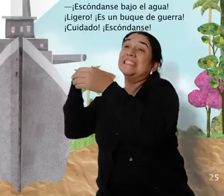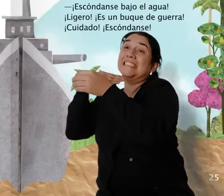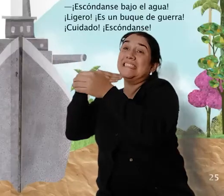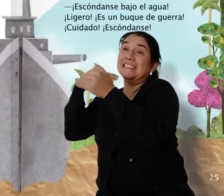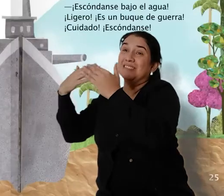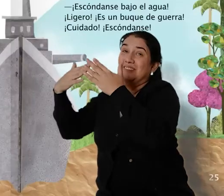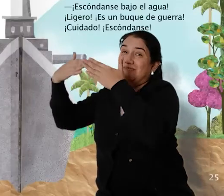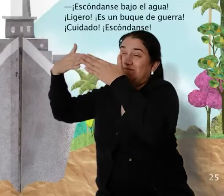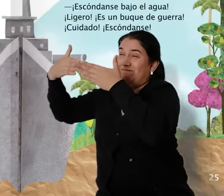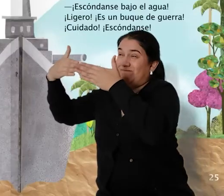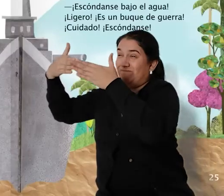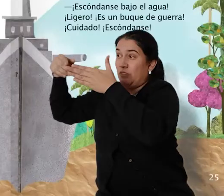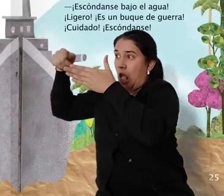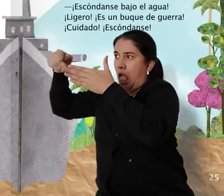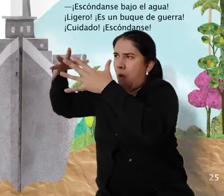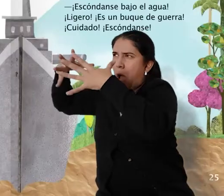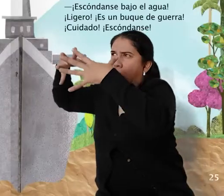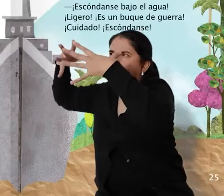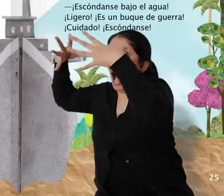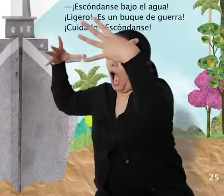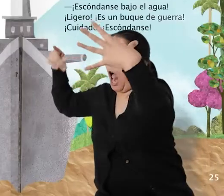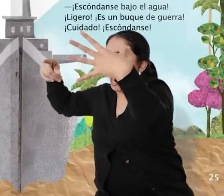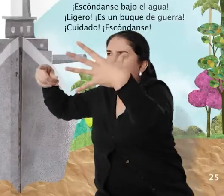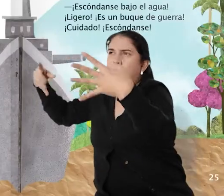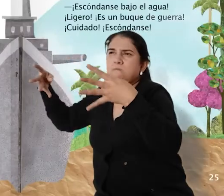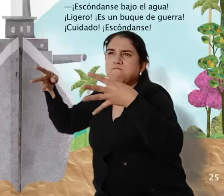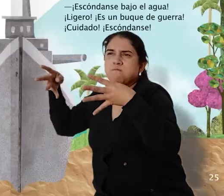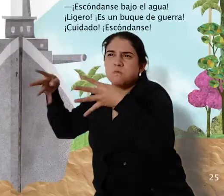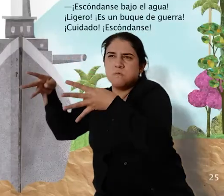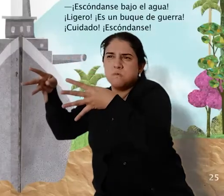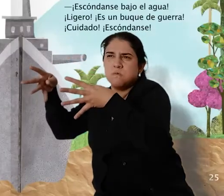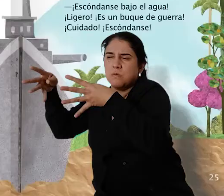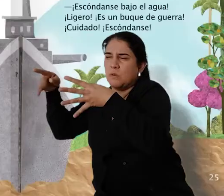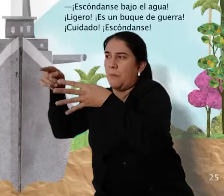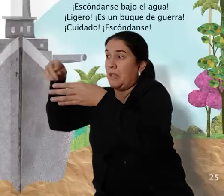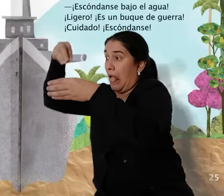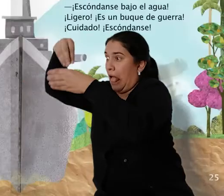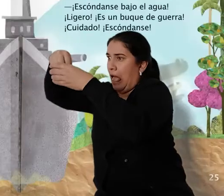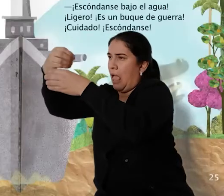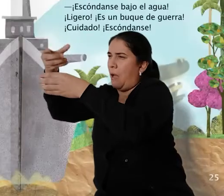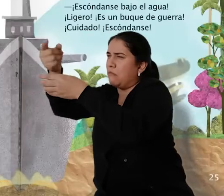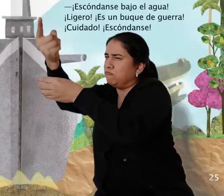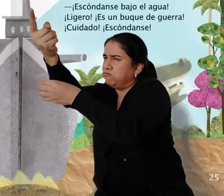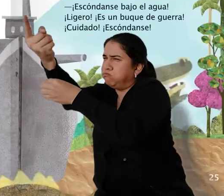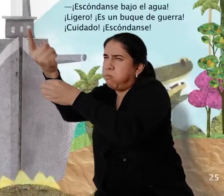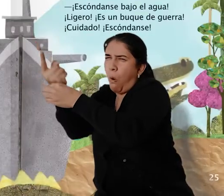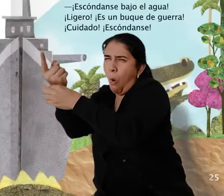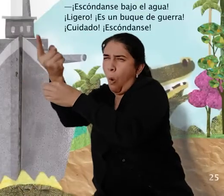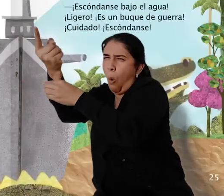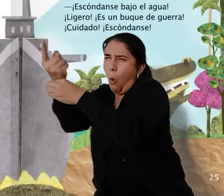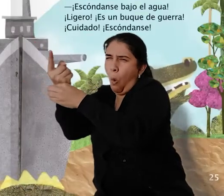guerra, un acorazado con terribles cañones. El